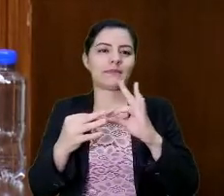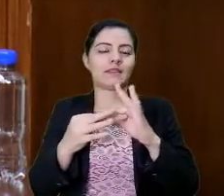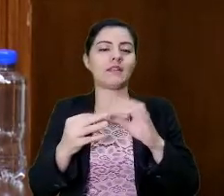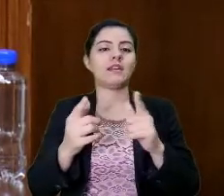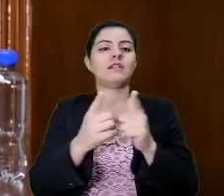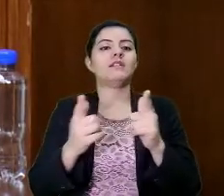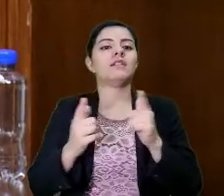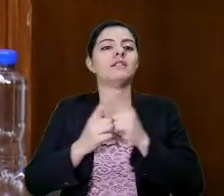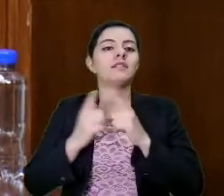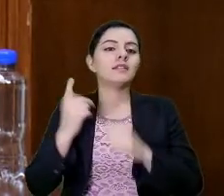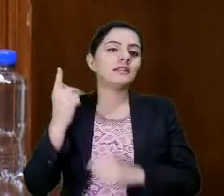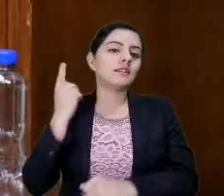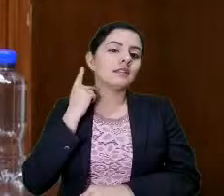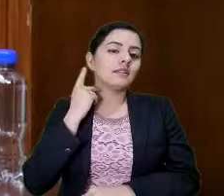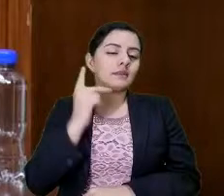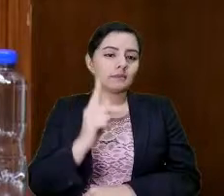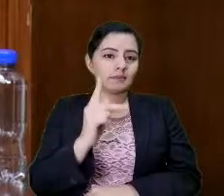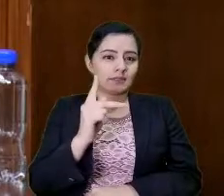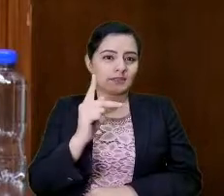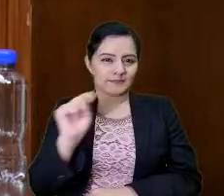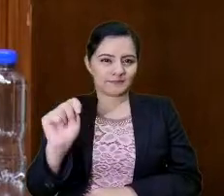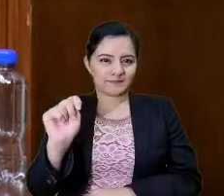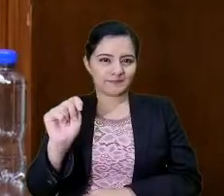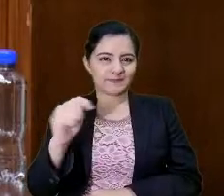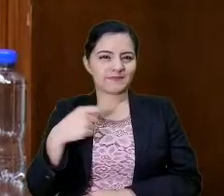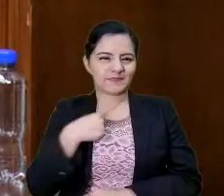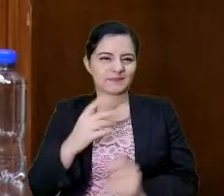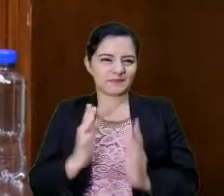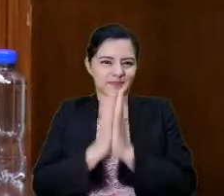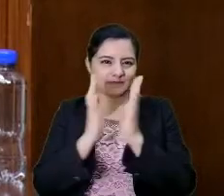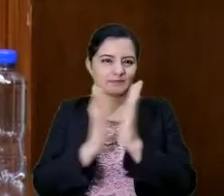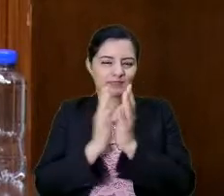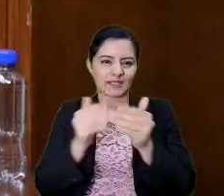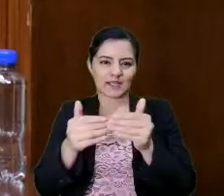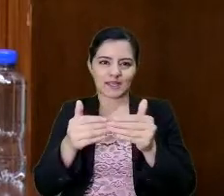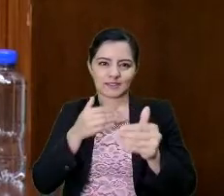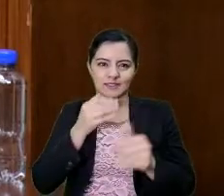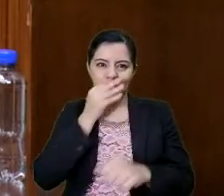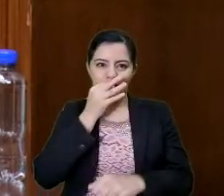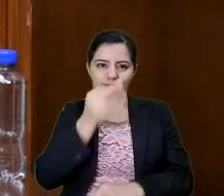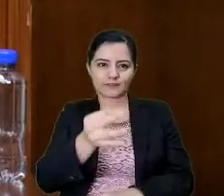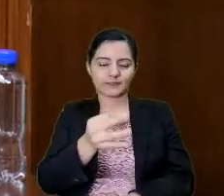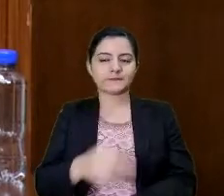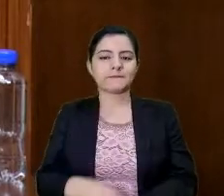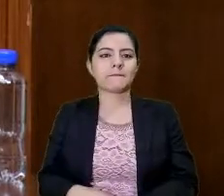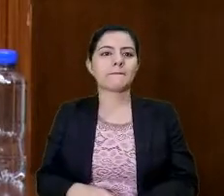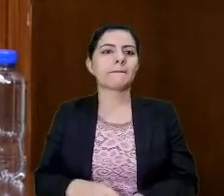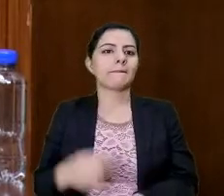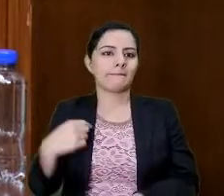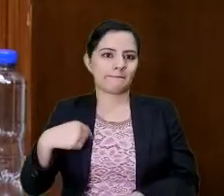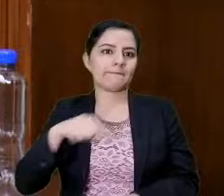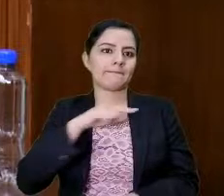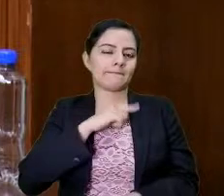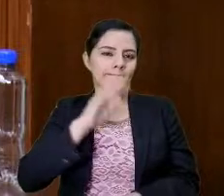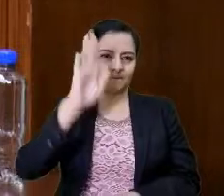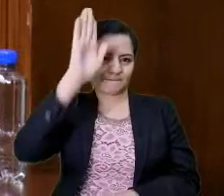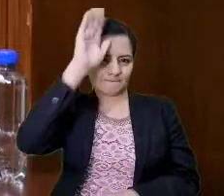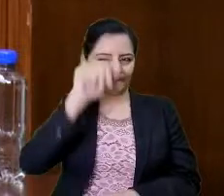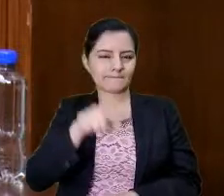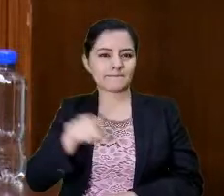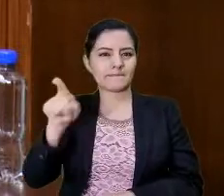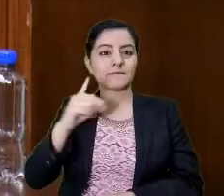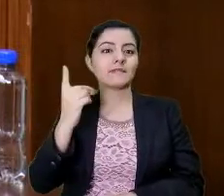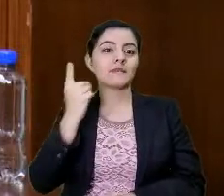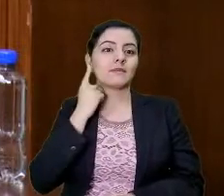Trabajo, antes de iniciar mi intervención, quiero decirles que por supuesto estamos de acuerdo con la diputada Jessica en el